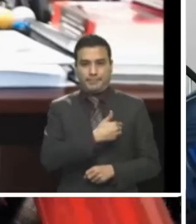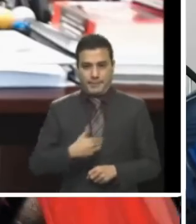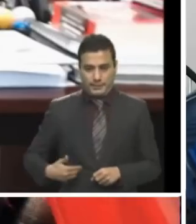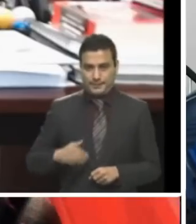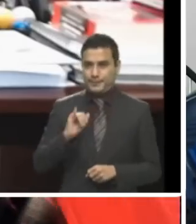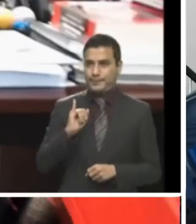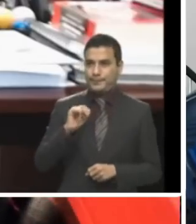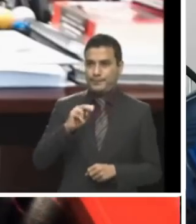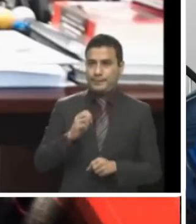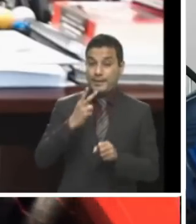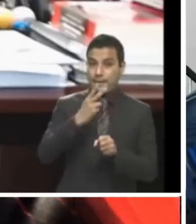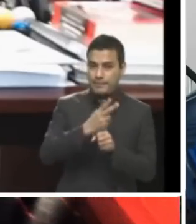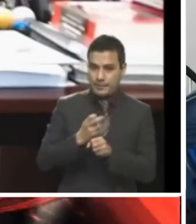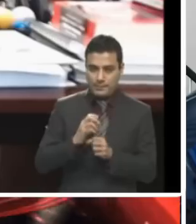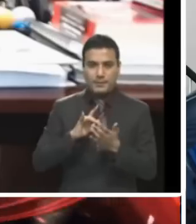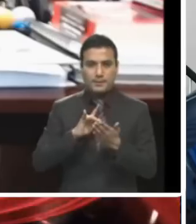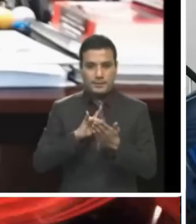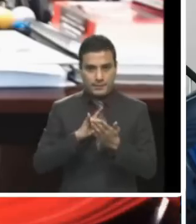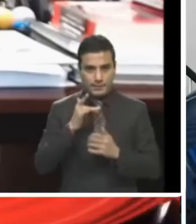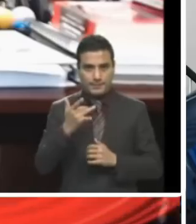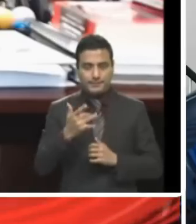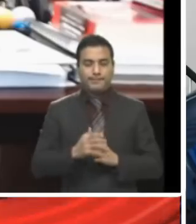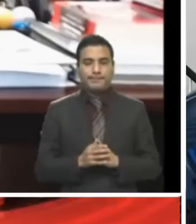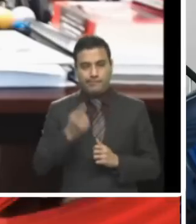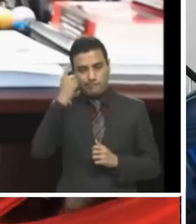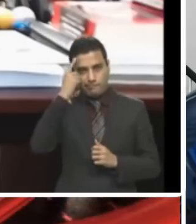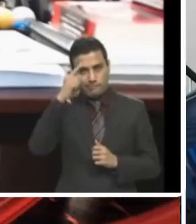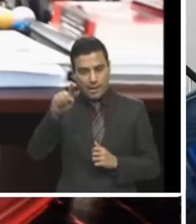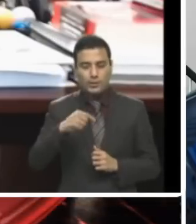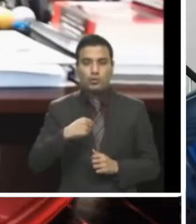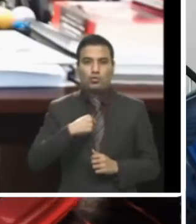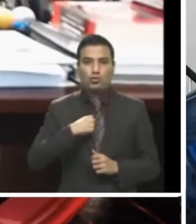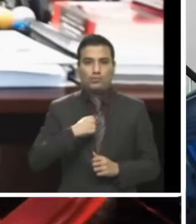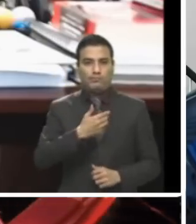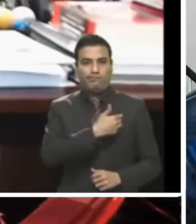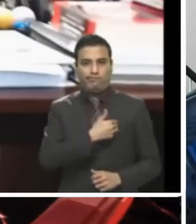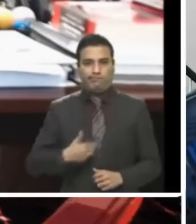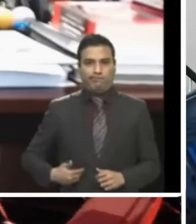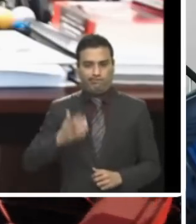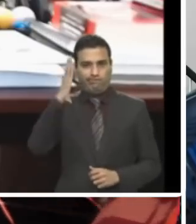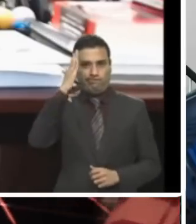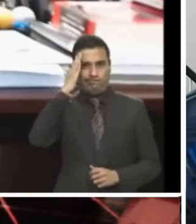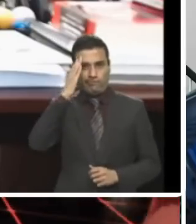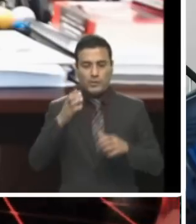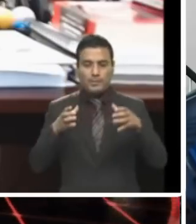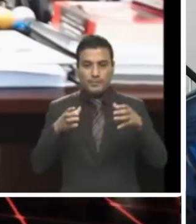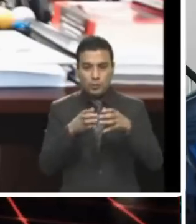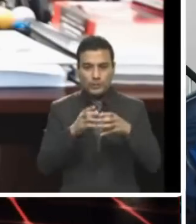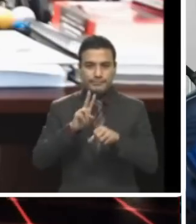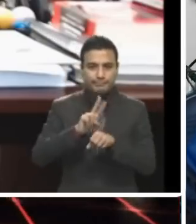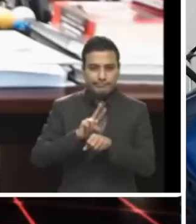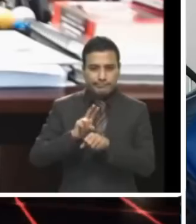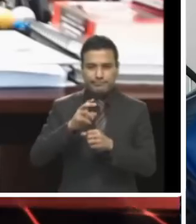no por otras razones a presidir a encabezar la misión de observación electoral de las elecciones